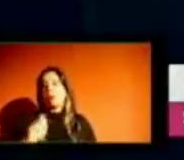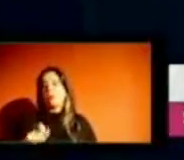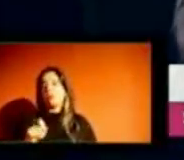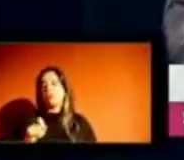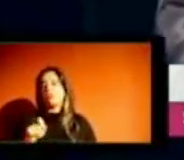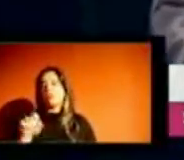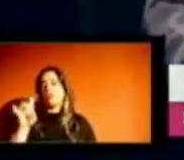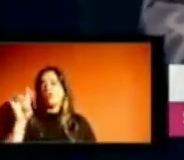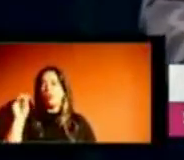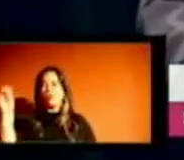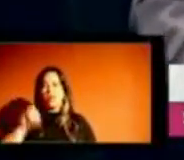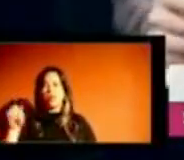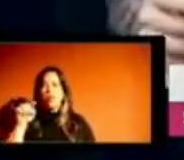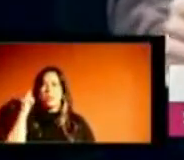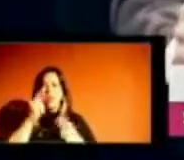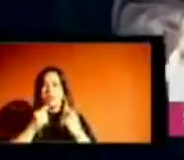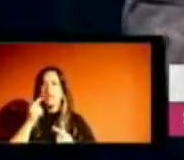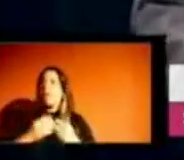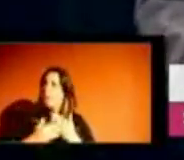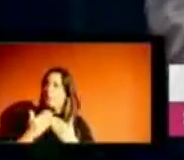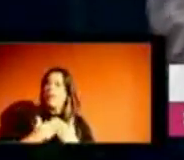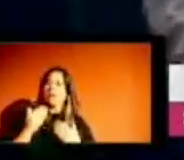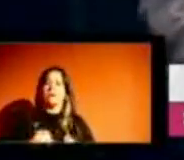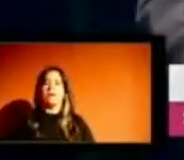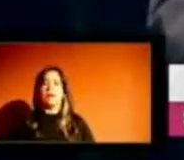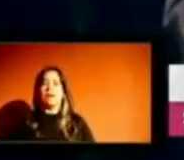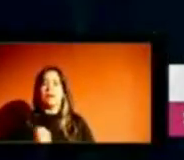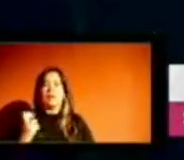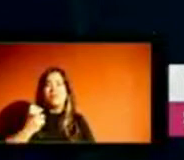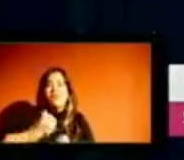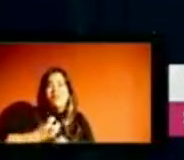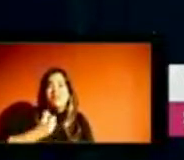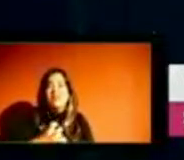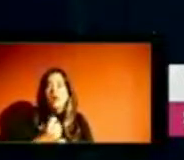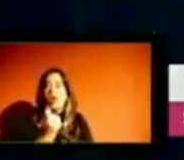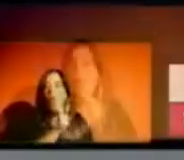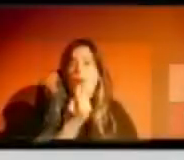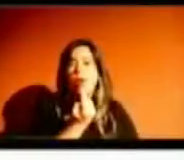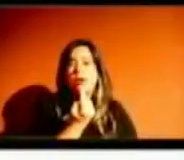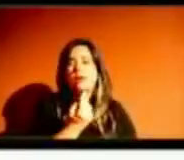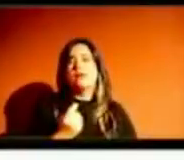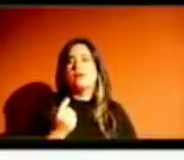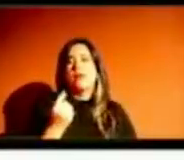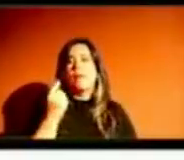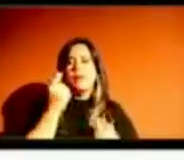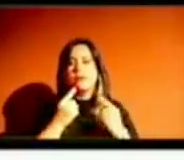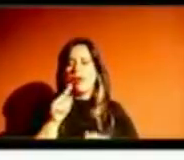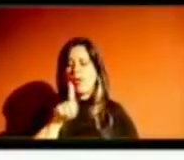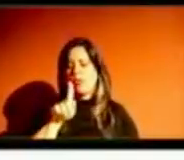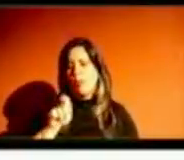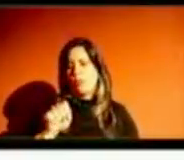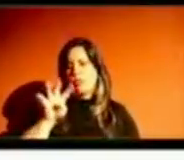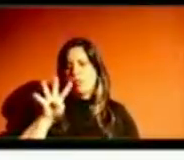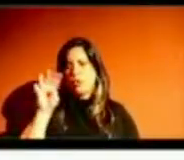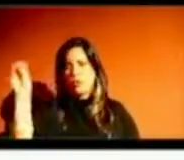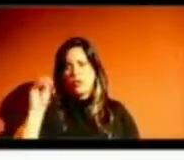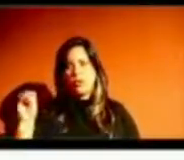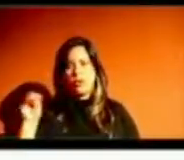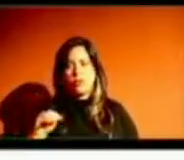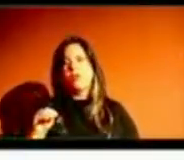11.8% considera que es fácil. Difícil solo lo considera el